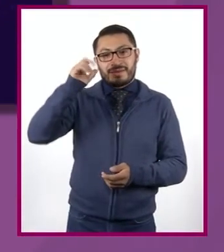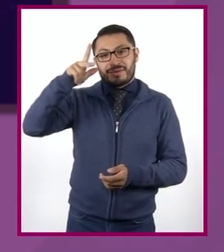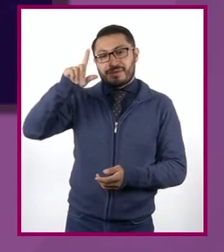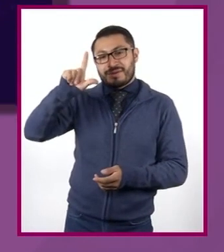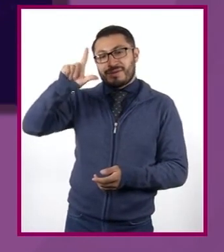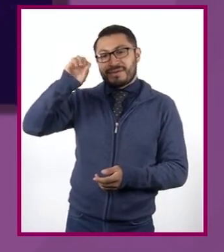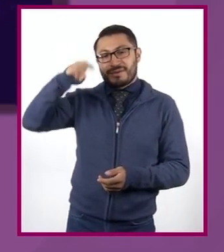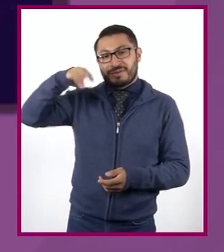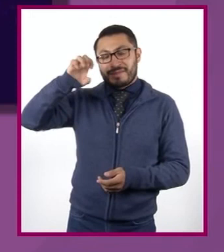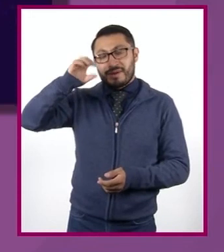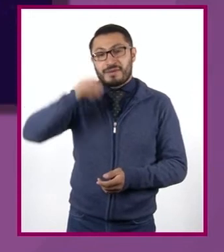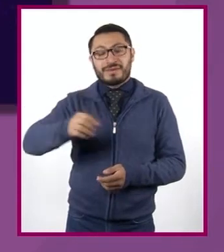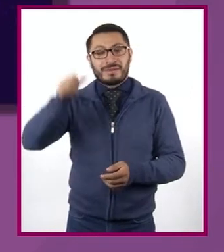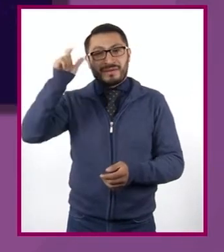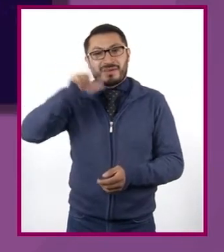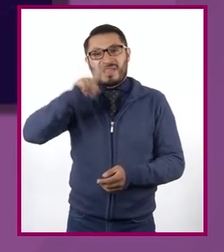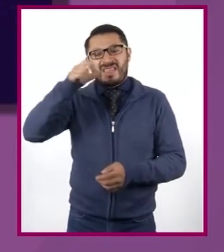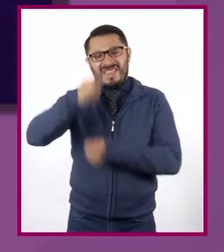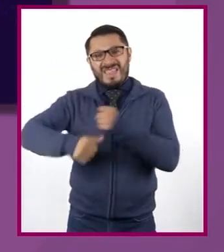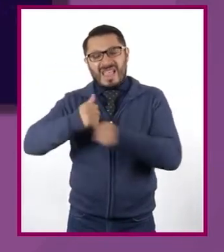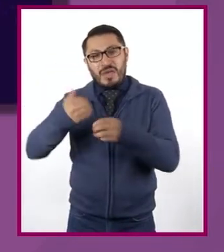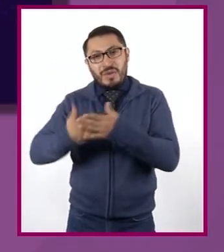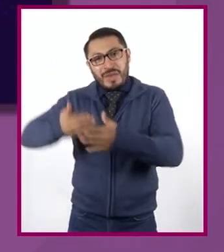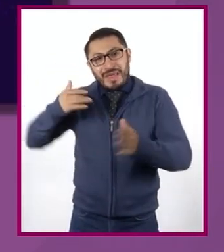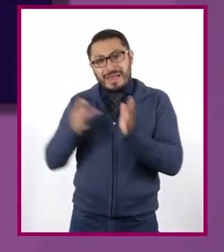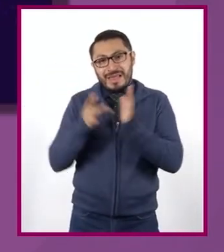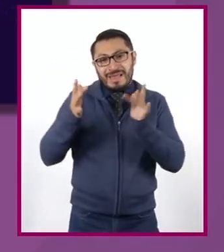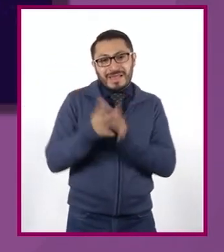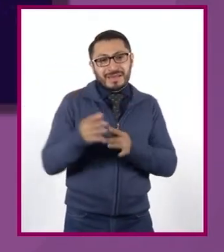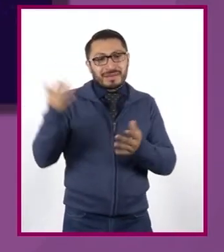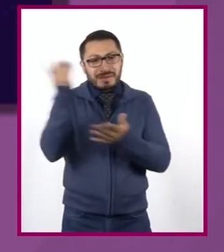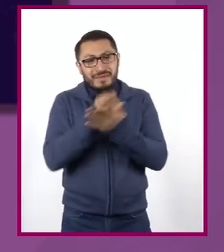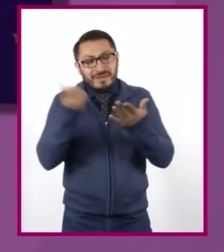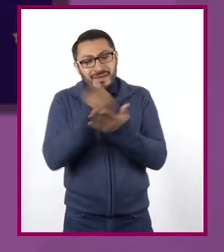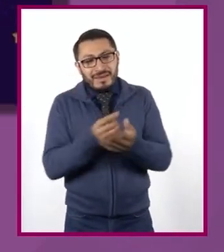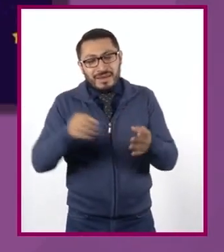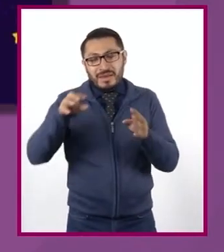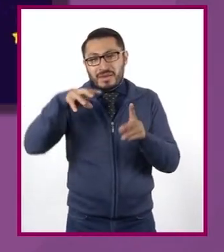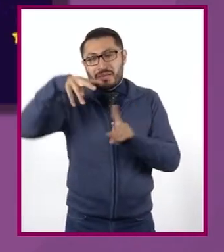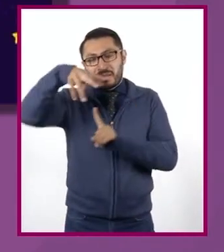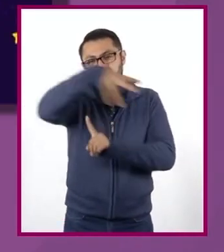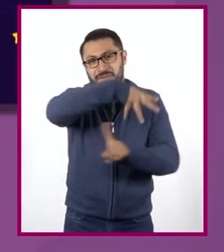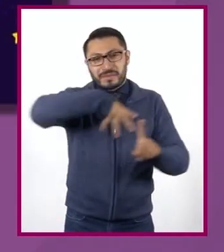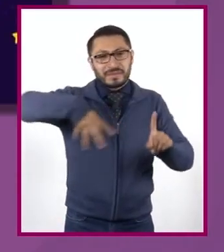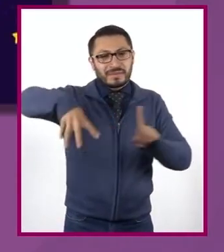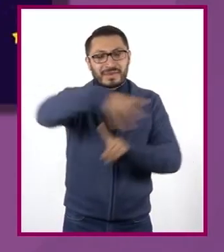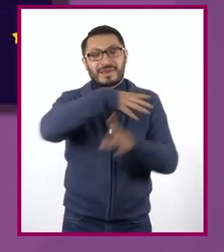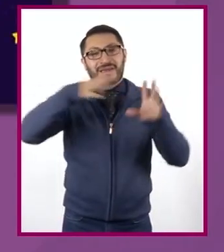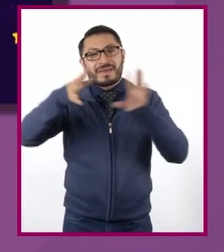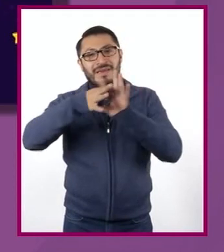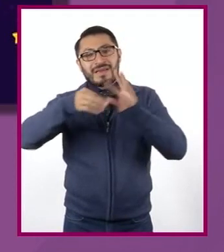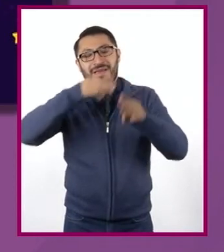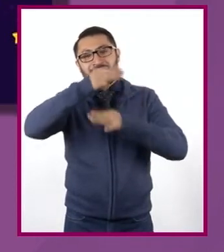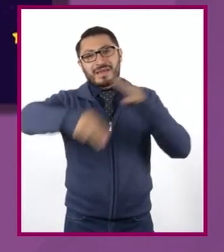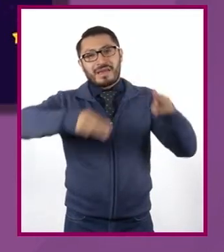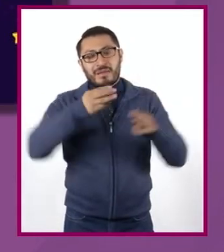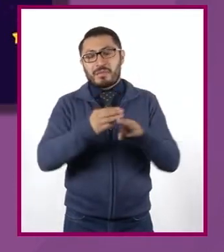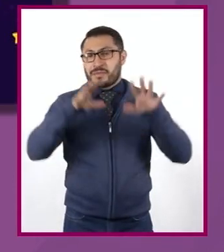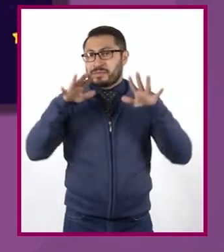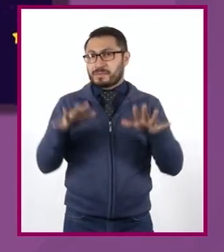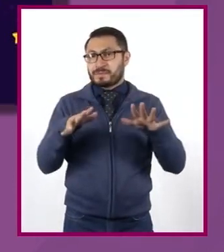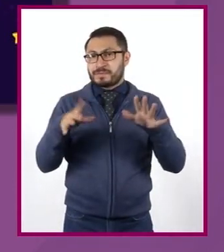nuestra era, diseñó el modelo geocéntrico del sistema planetario con el que explicó que la Tierra está inmóvil en el centro del